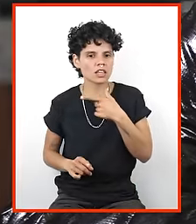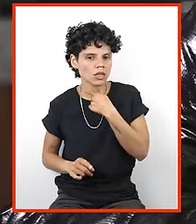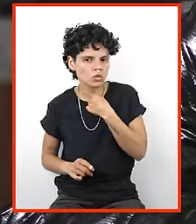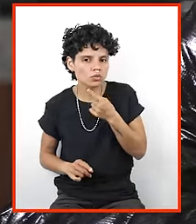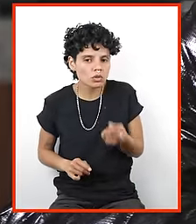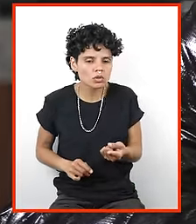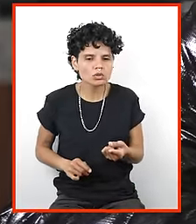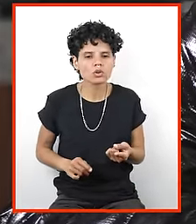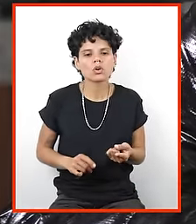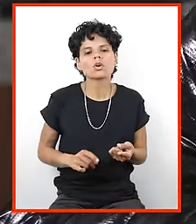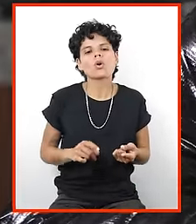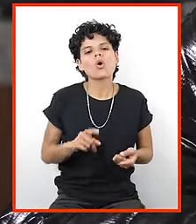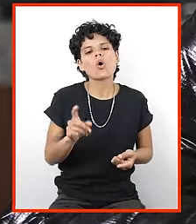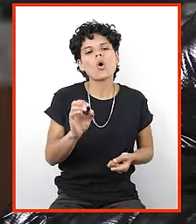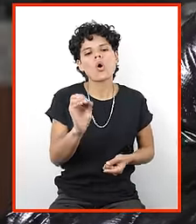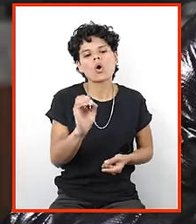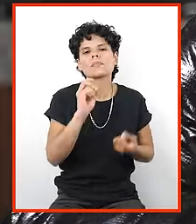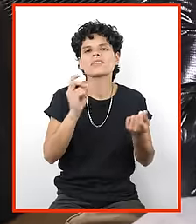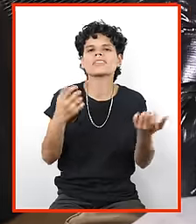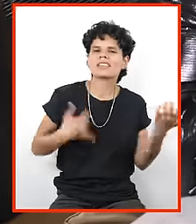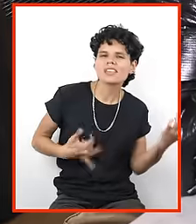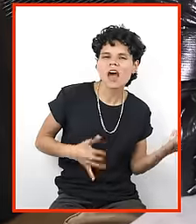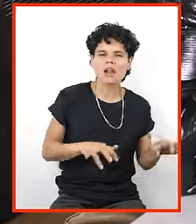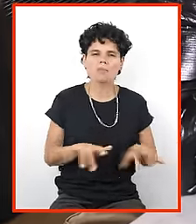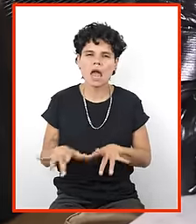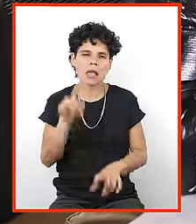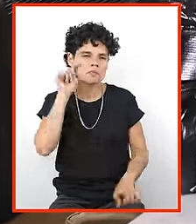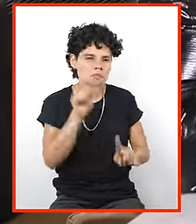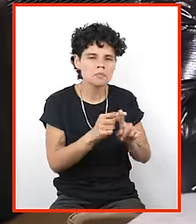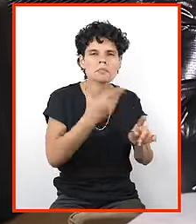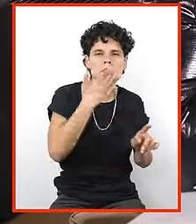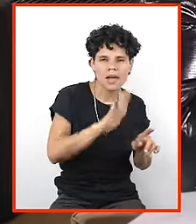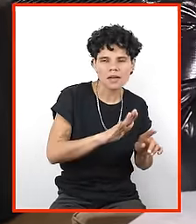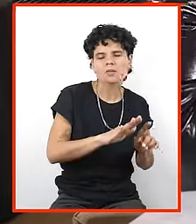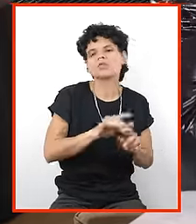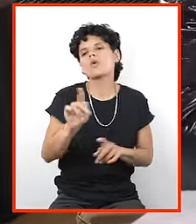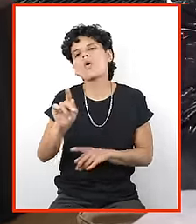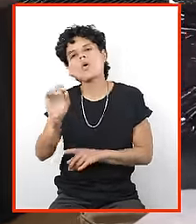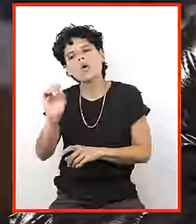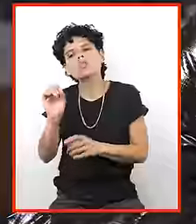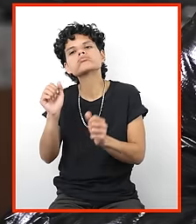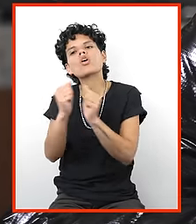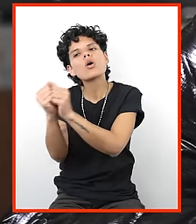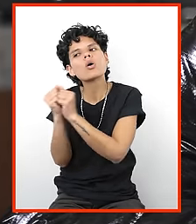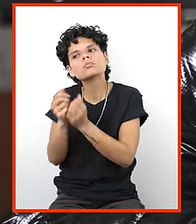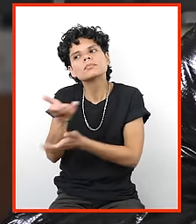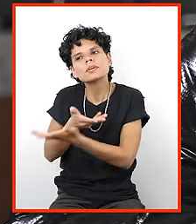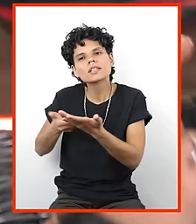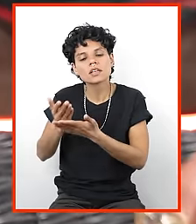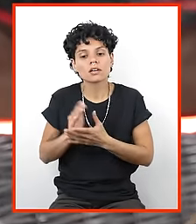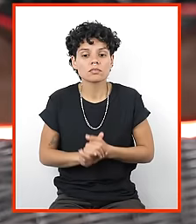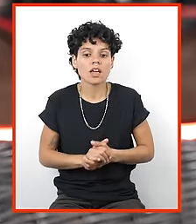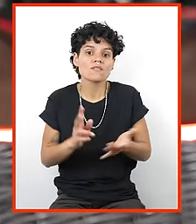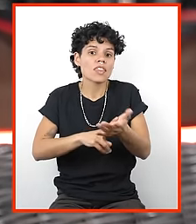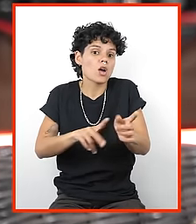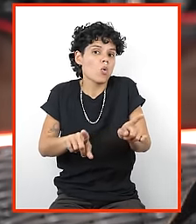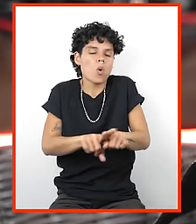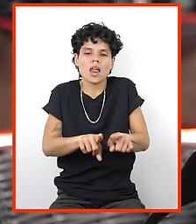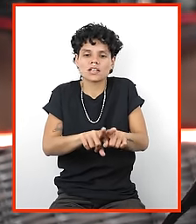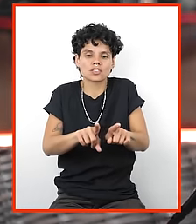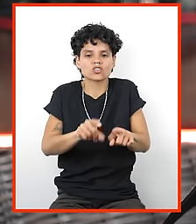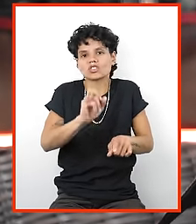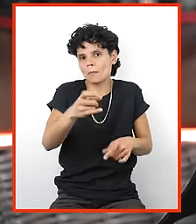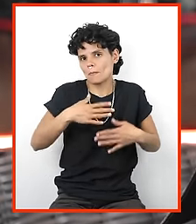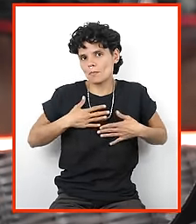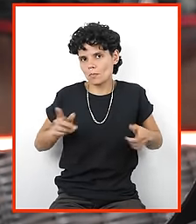próximo álbum va a estar sola con tu guitarra o tu piano? ¿O te gustó esto y es inevitable que empieces a hacer creaciones así? O sea, es que yo nunca he dejado